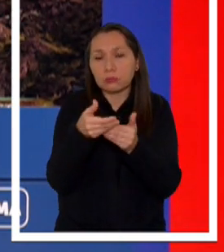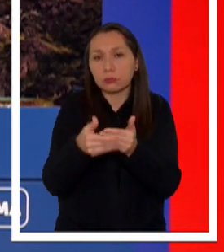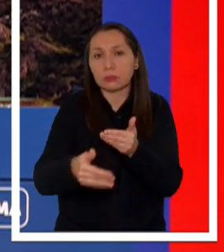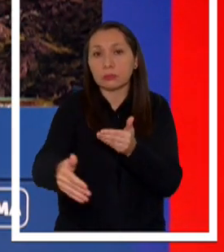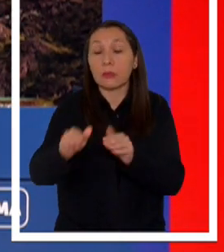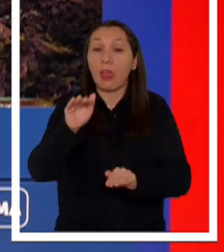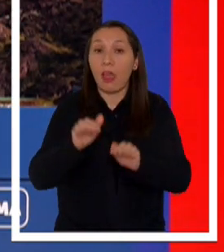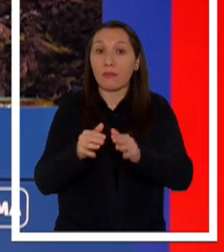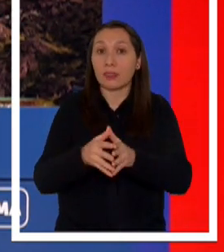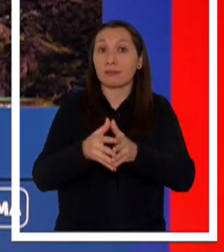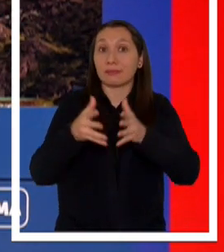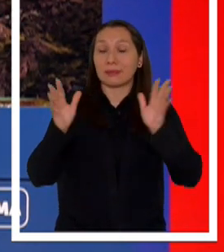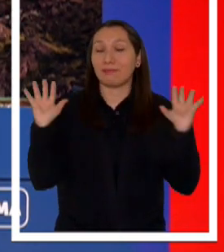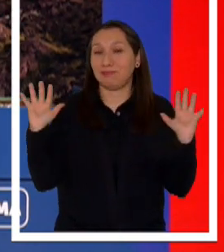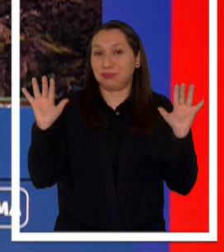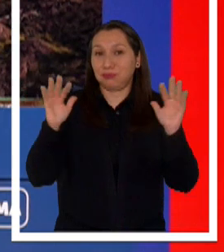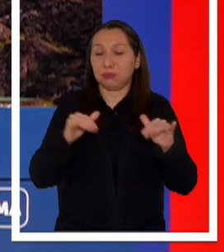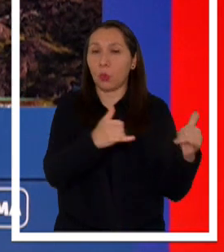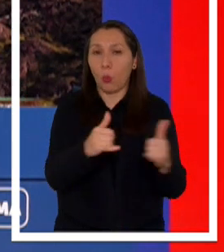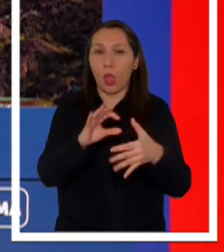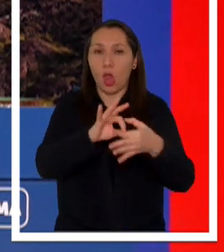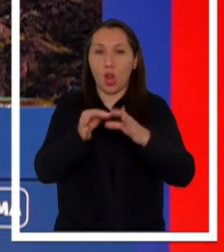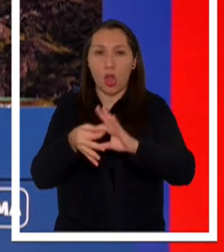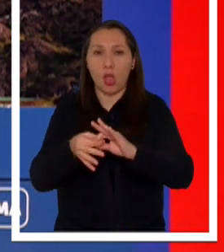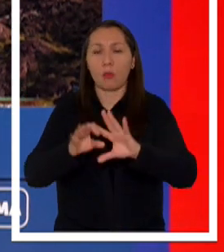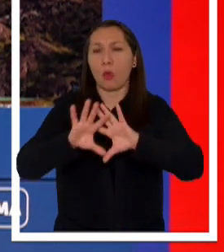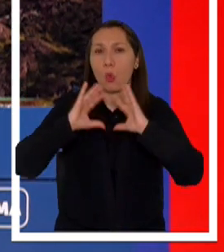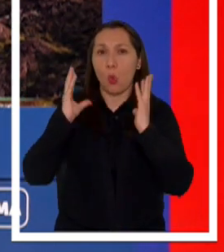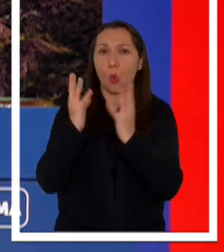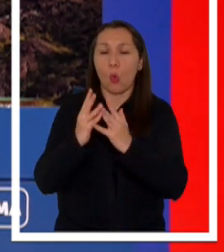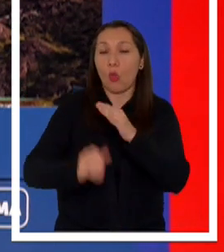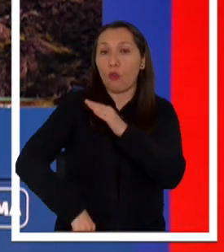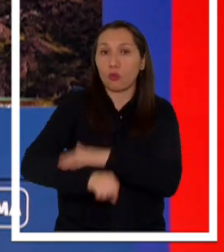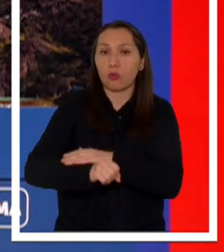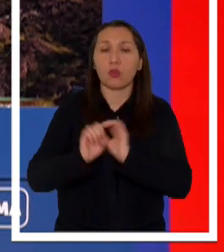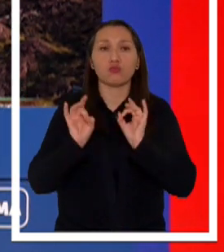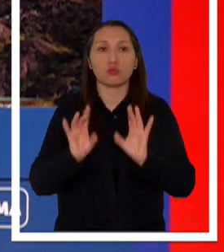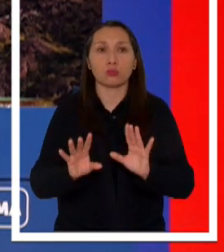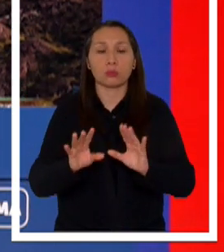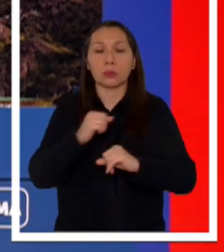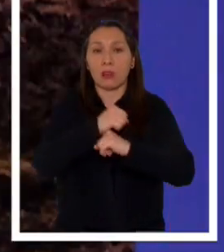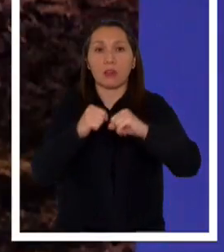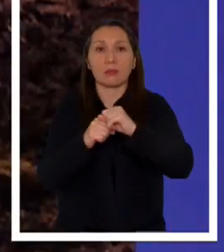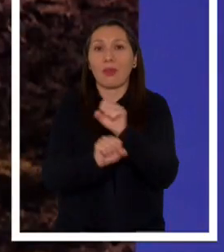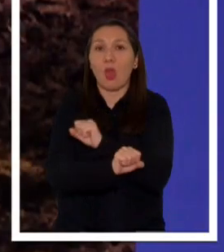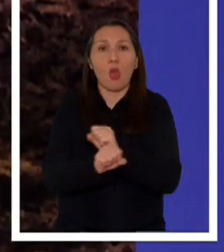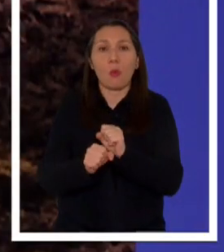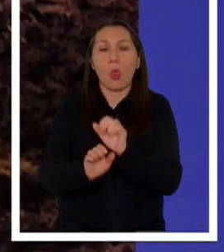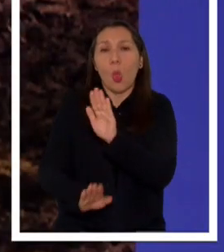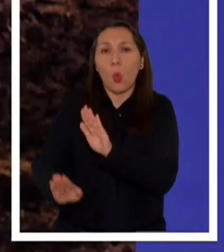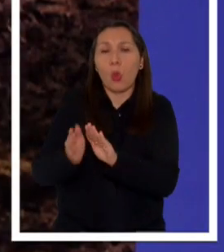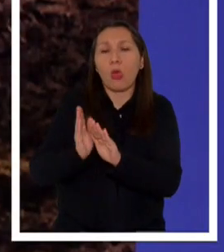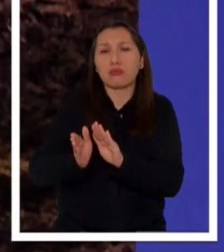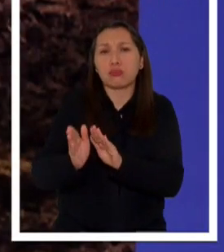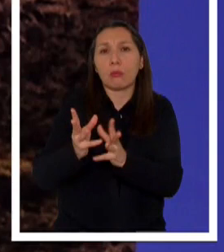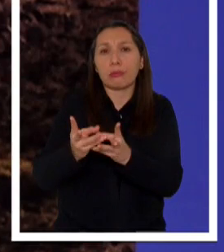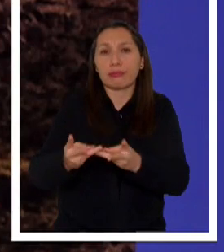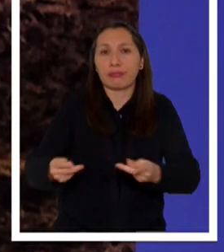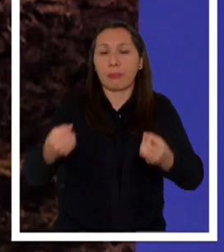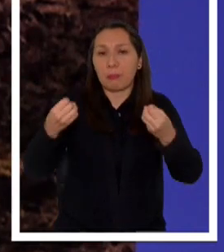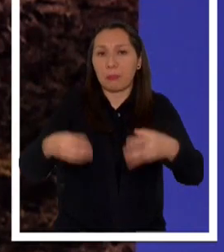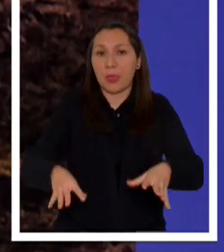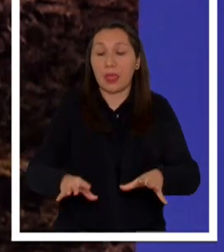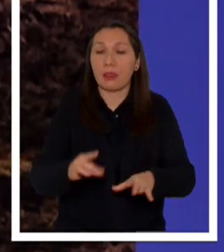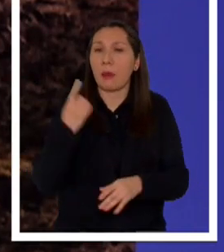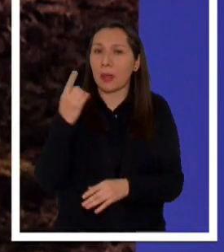muchas veces ante estas grandes citas de Juegos Olímpicos mundiales de fútbol quedan muchas infraestructuras que no son sostenibles en el tiempo y se terminan perdiendo